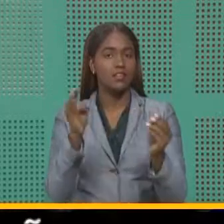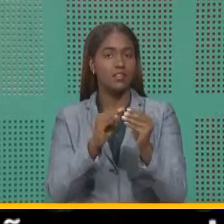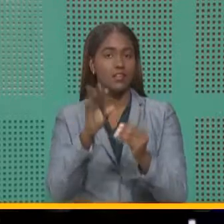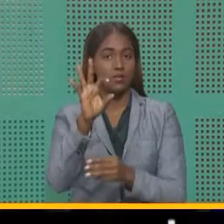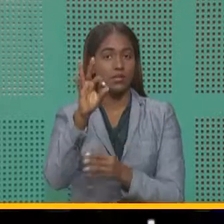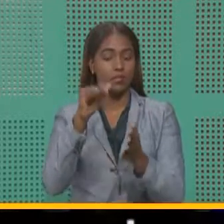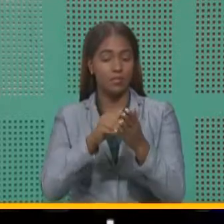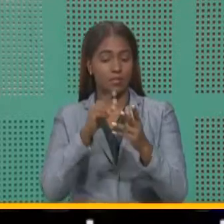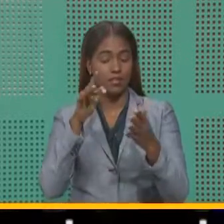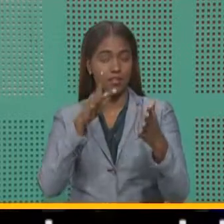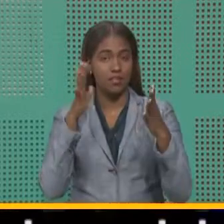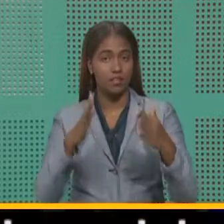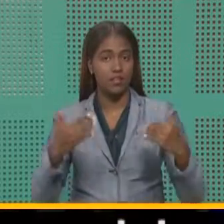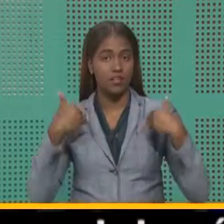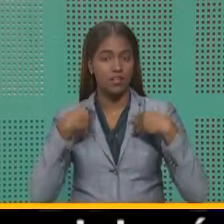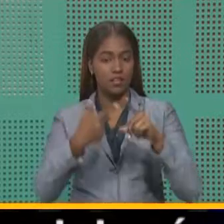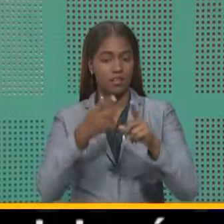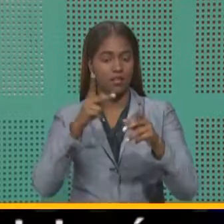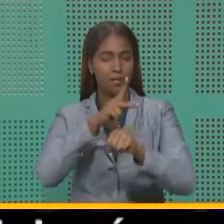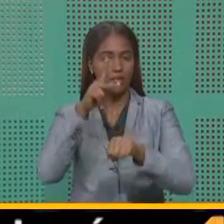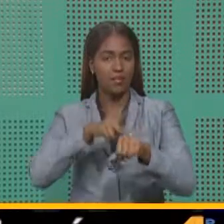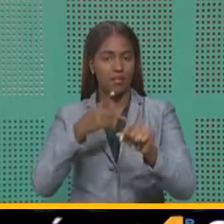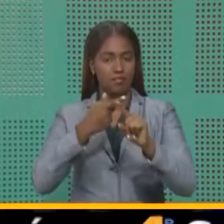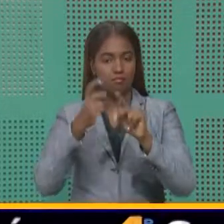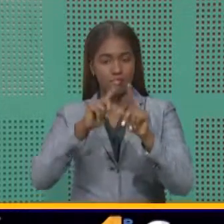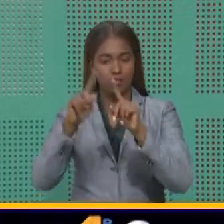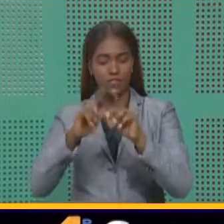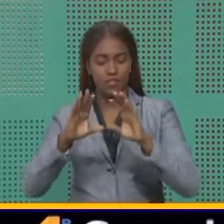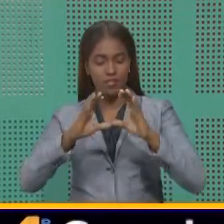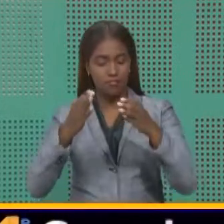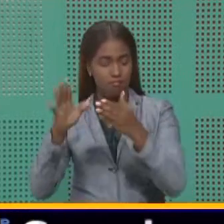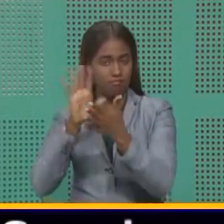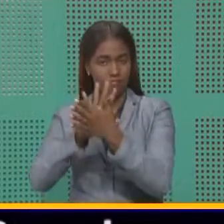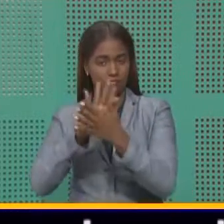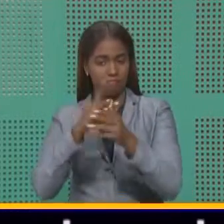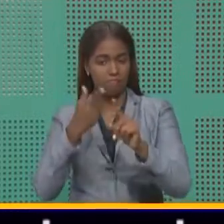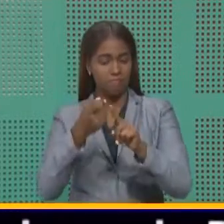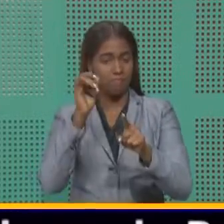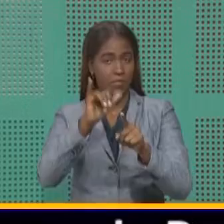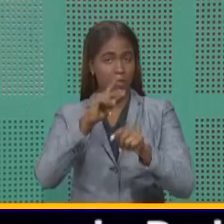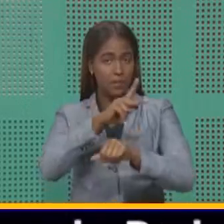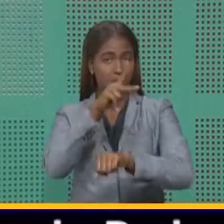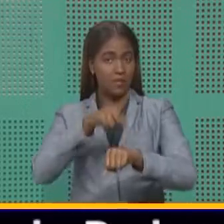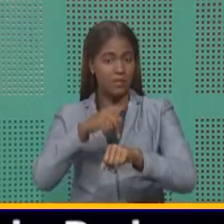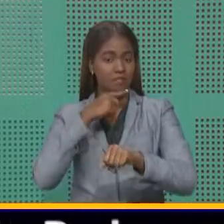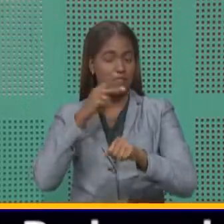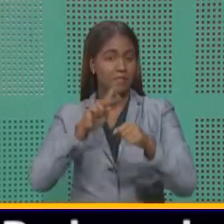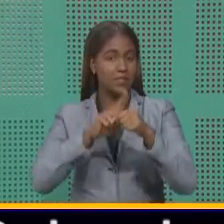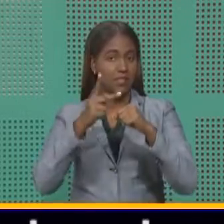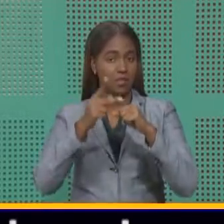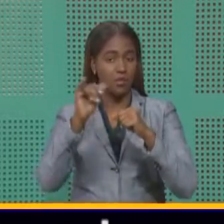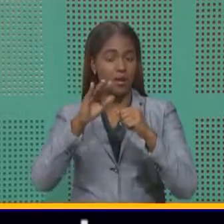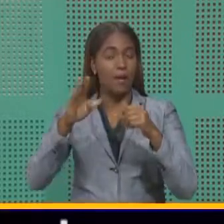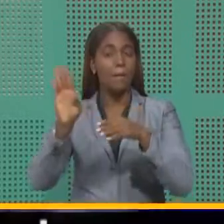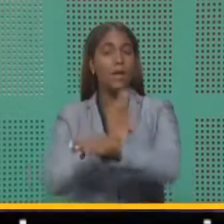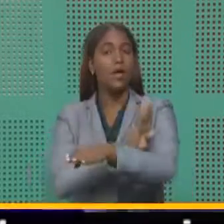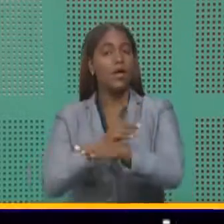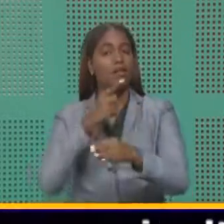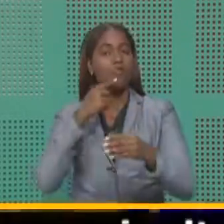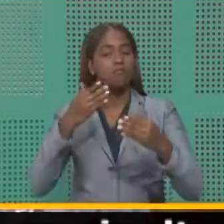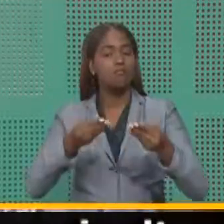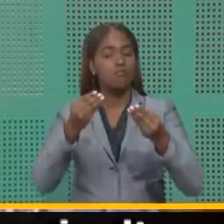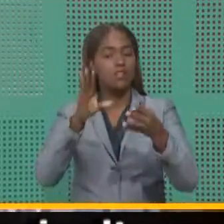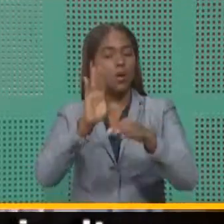estudiantes de provenientes de distintos centros educativos de estas provincias es decir pedernales y barahona recibieron las